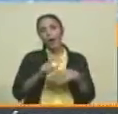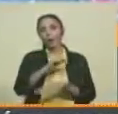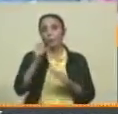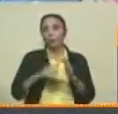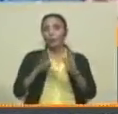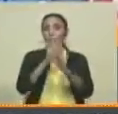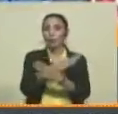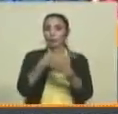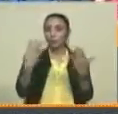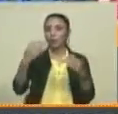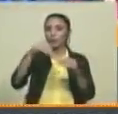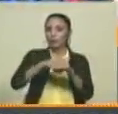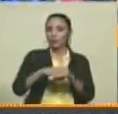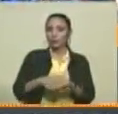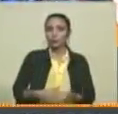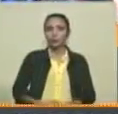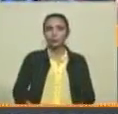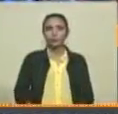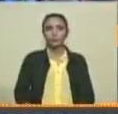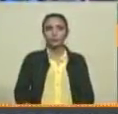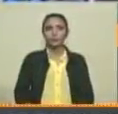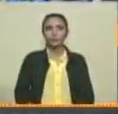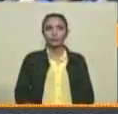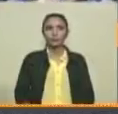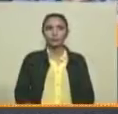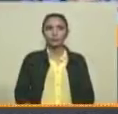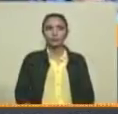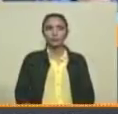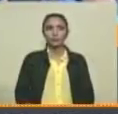un voto menos que en Cancún,